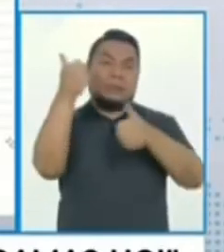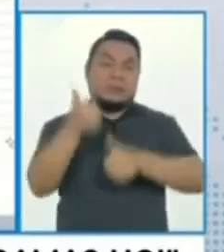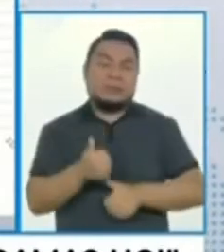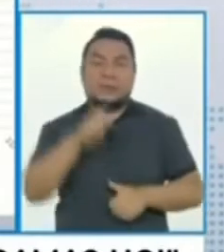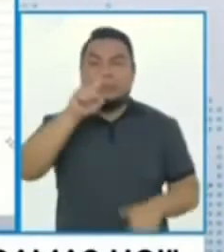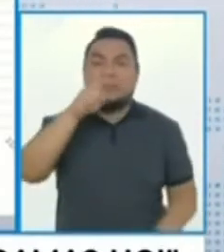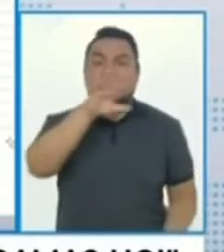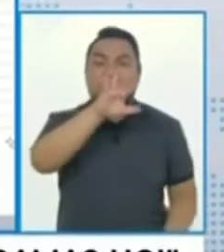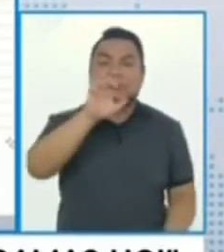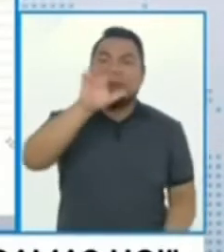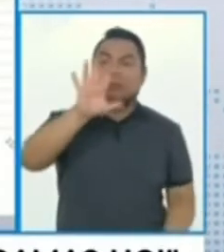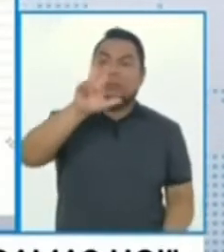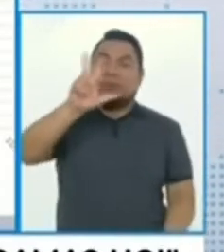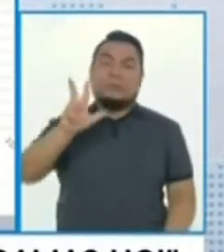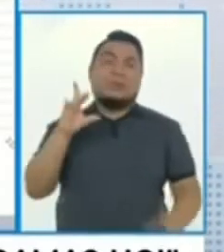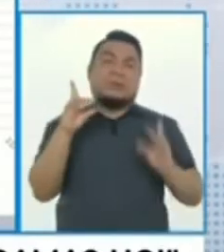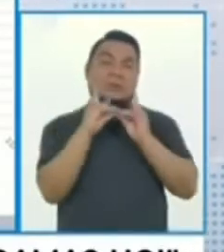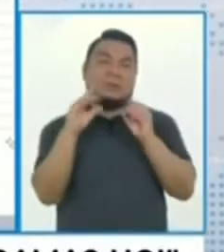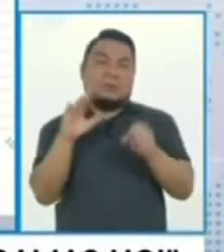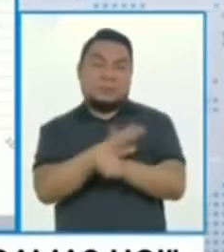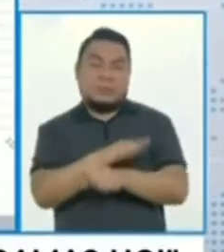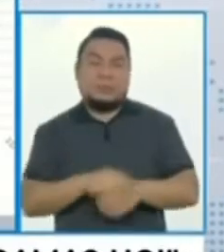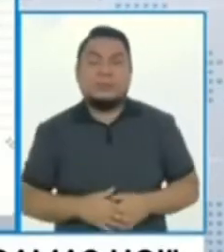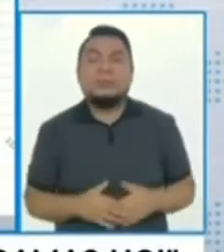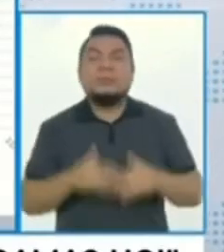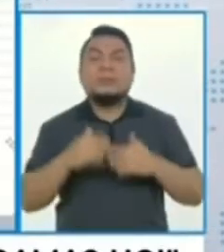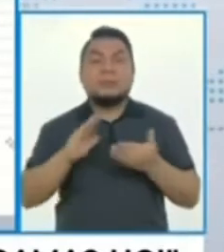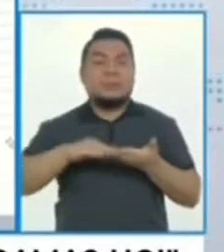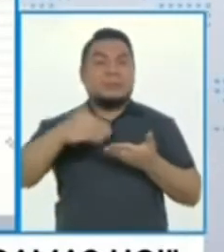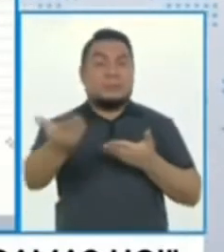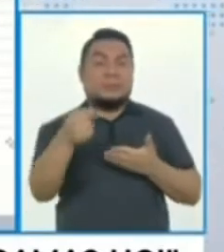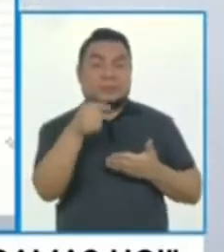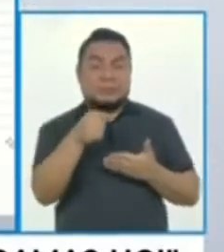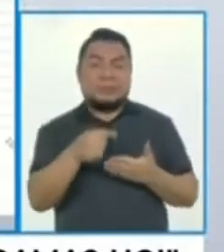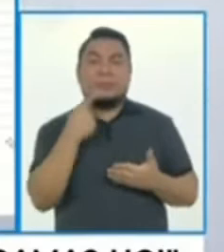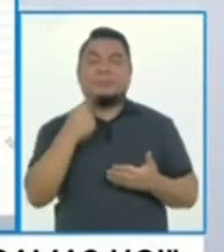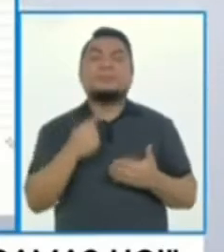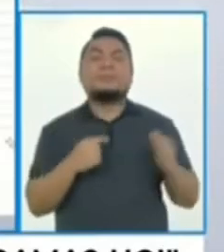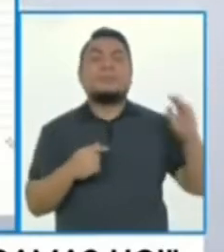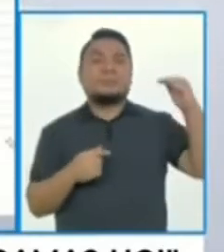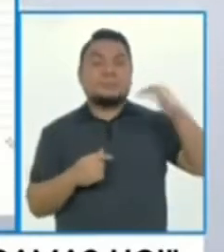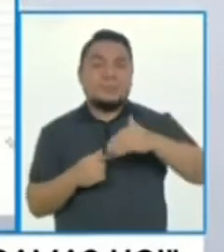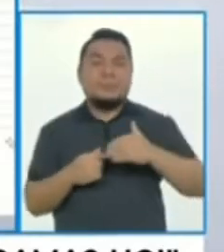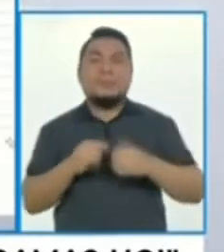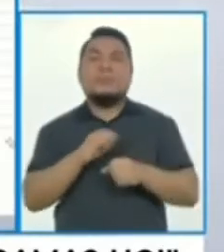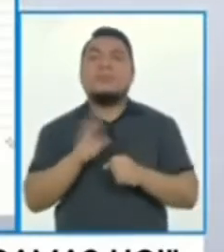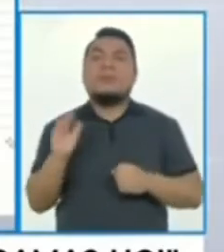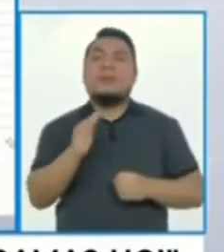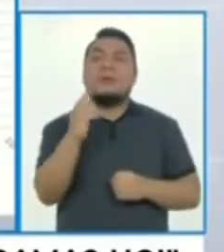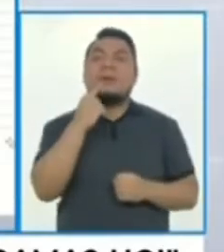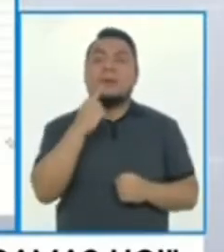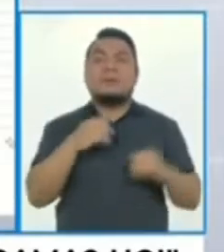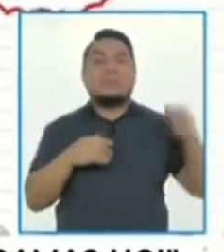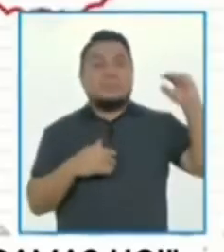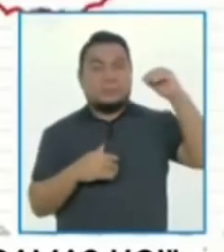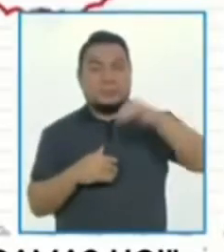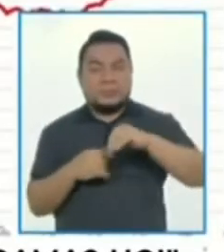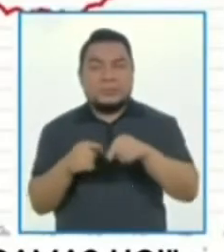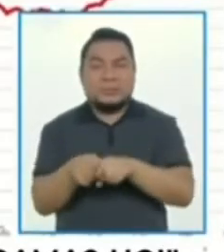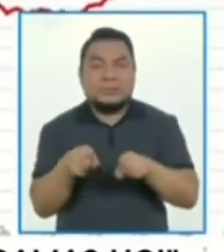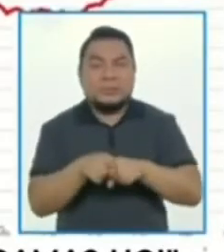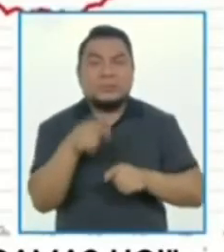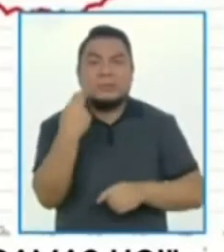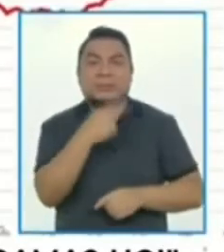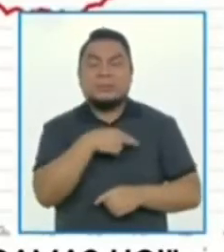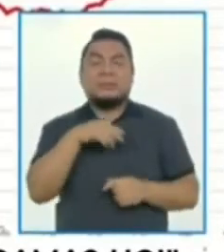con 1.553 camas ocupadas. Posterior a este pico, el descenso de la curva disminuyó, al igual que